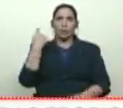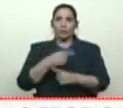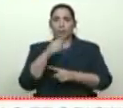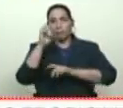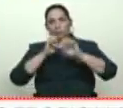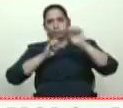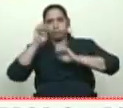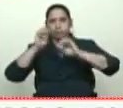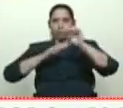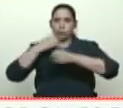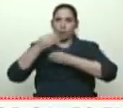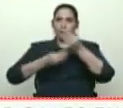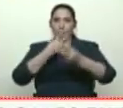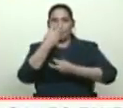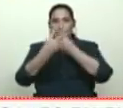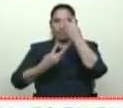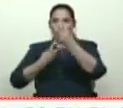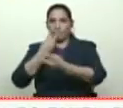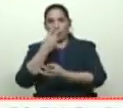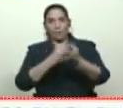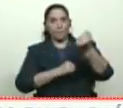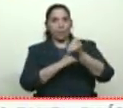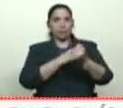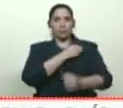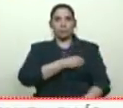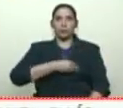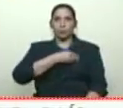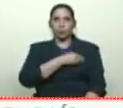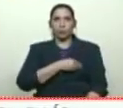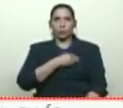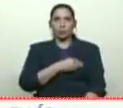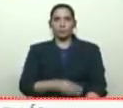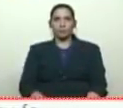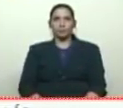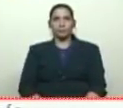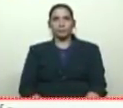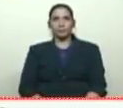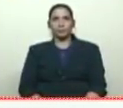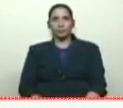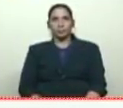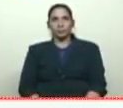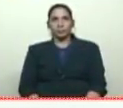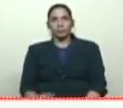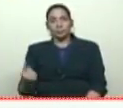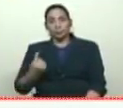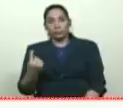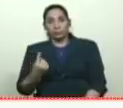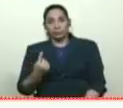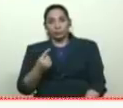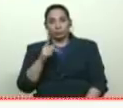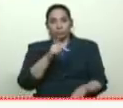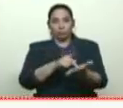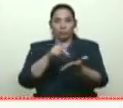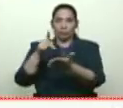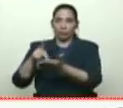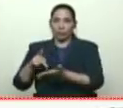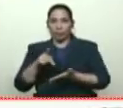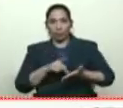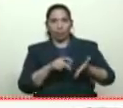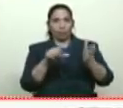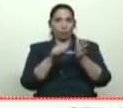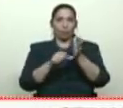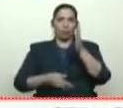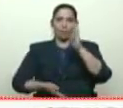haciendo visitando las bases de misiones. No, nada más que los sitios donde fuimos los ministros se está trabajando. No, no es